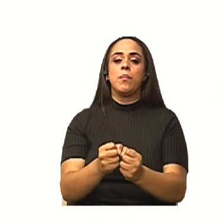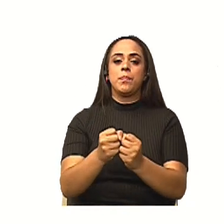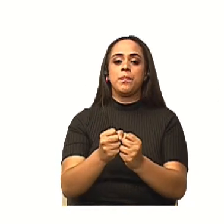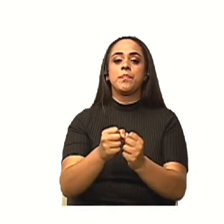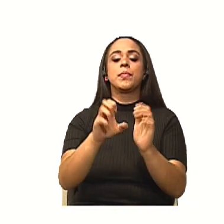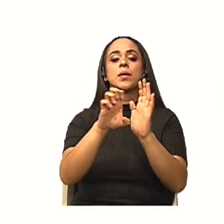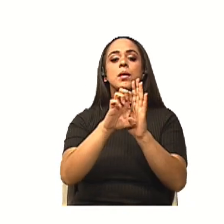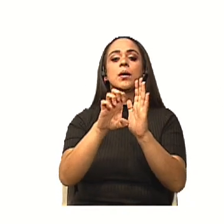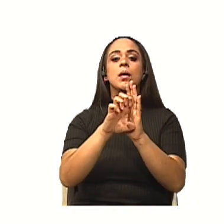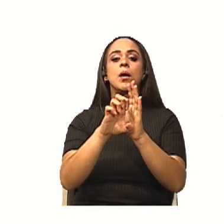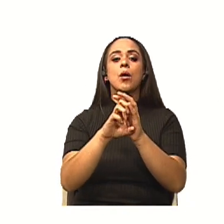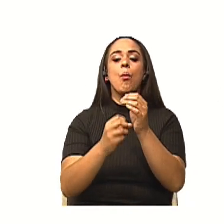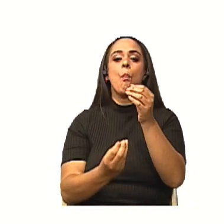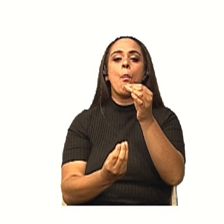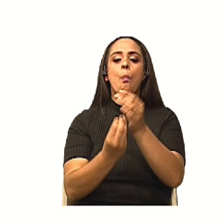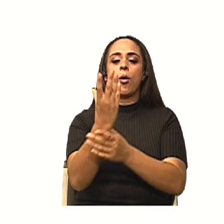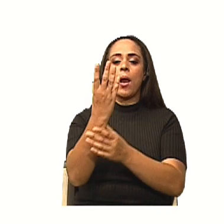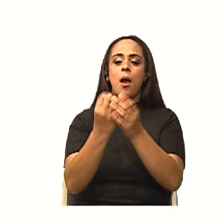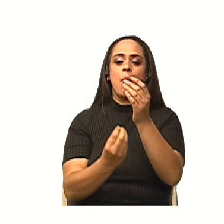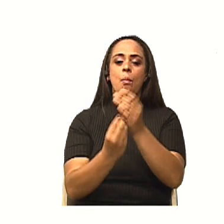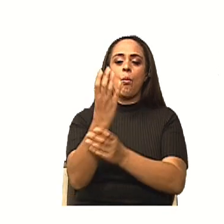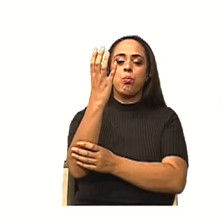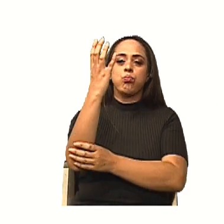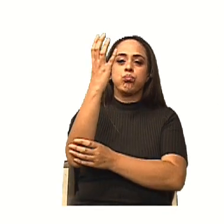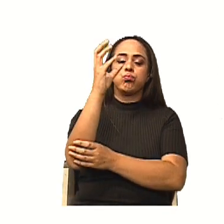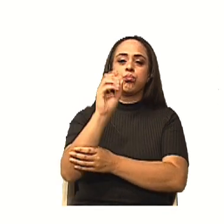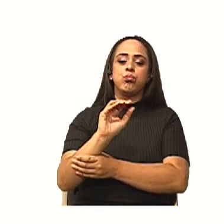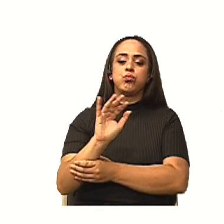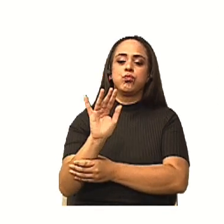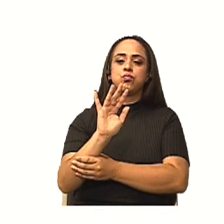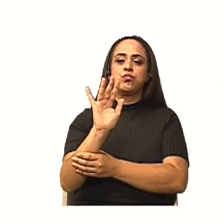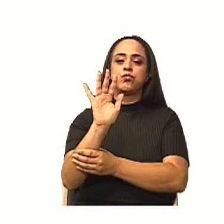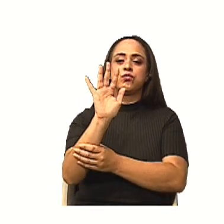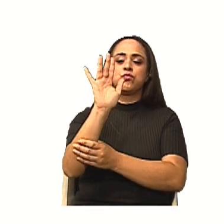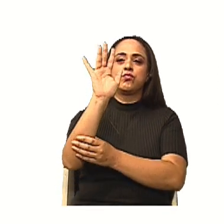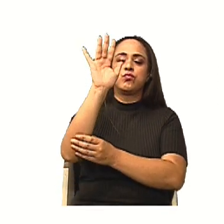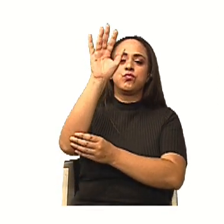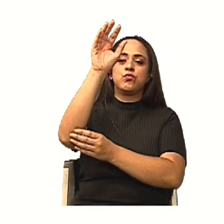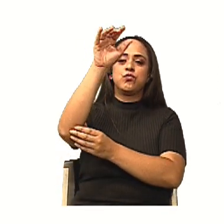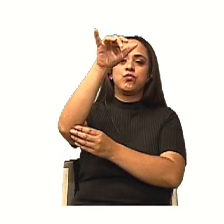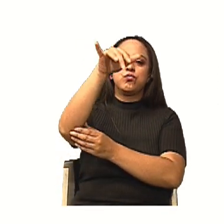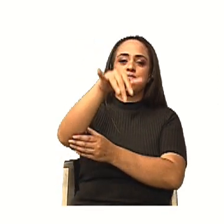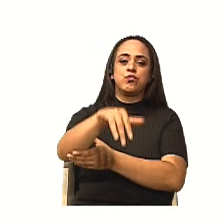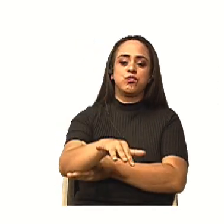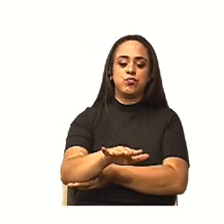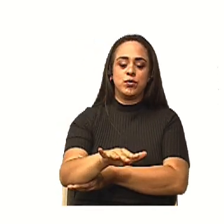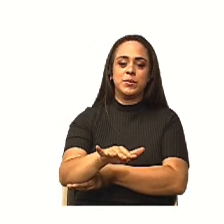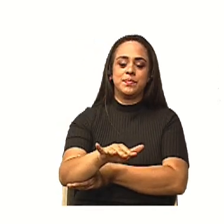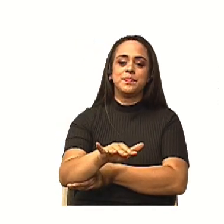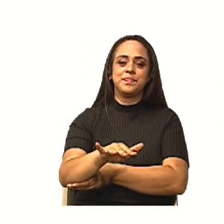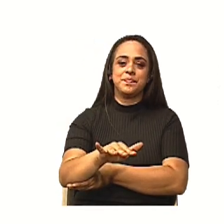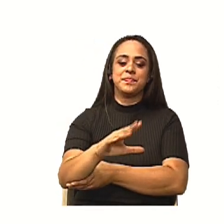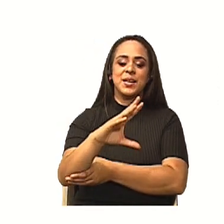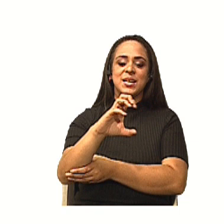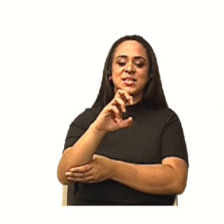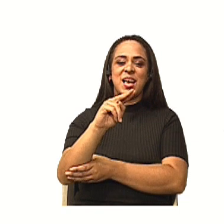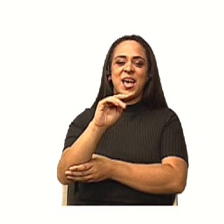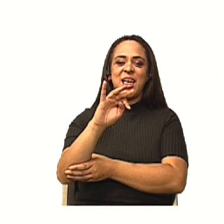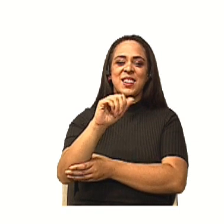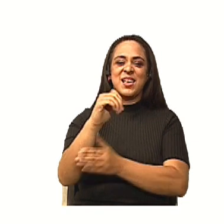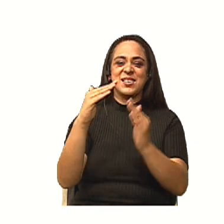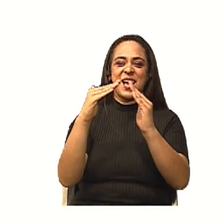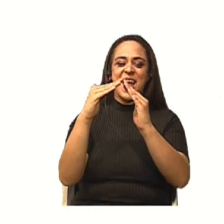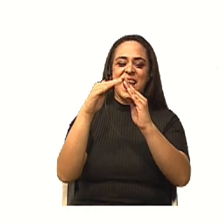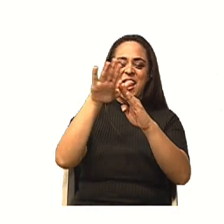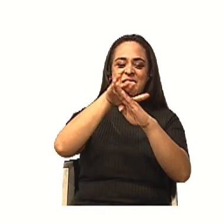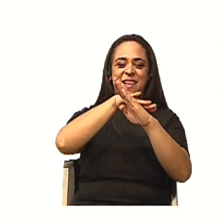las cenizas del volcán, que ustedes han visto cuando el Irazú hace erupción, ¿sí? ¿Correcto? La ceniza cae en los techos porque con